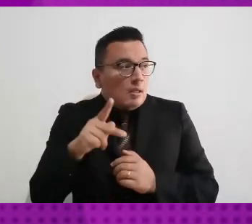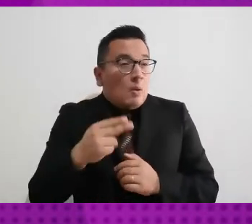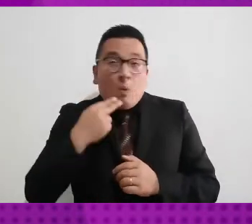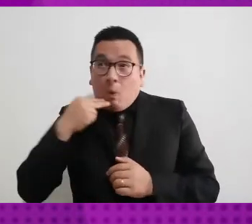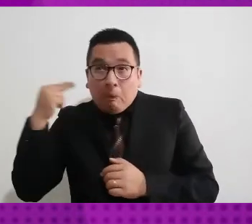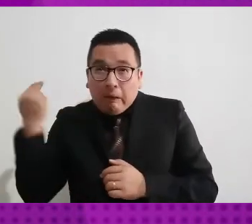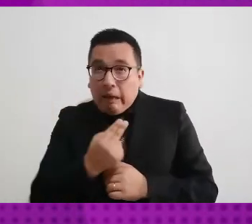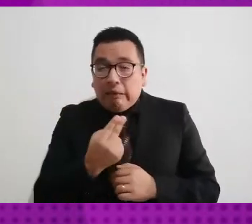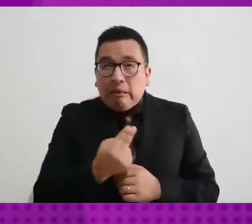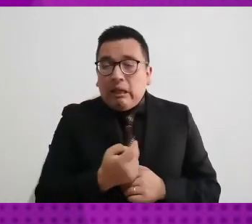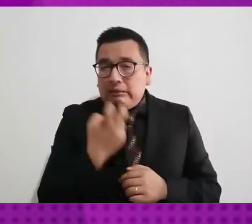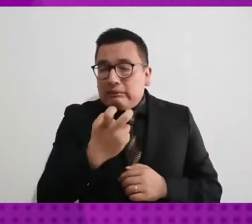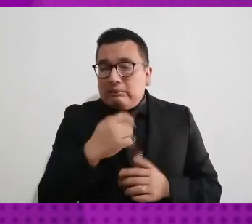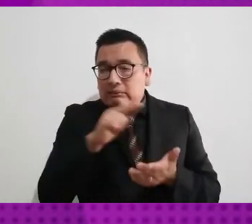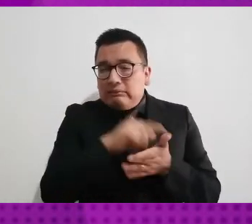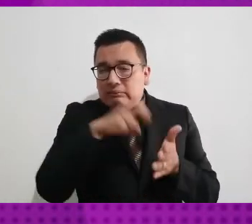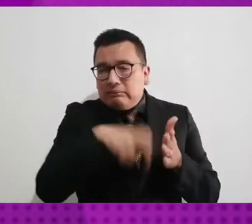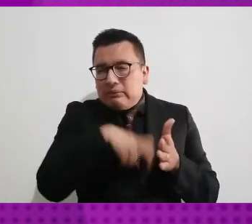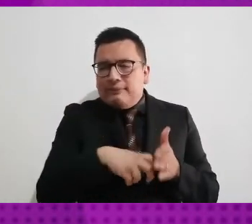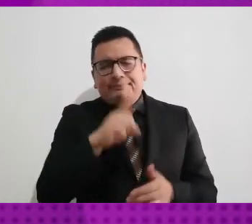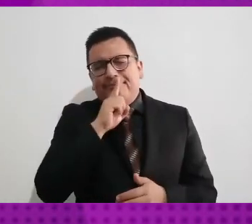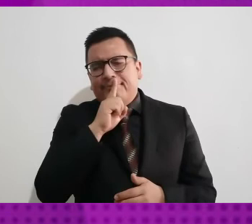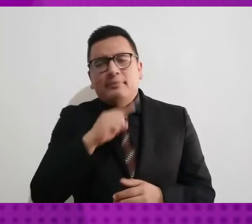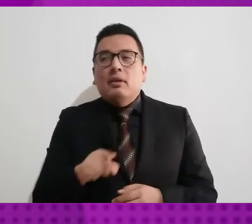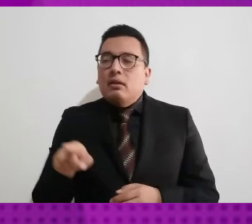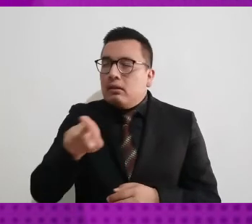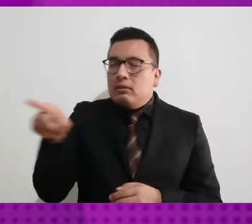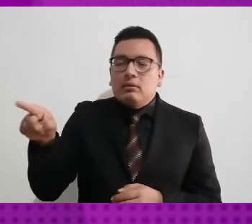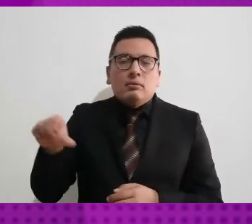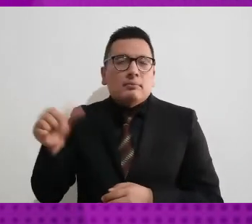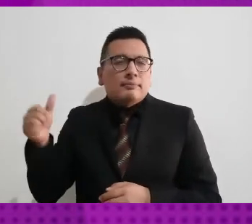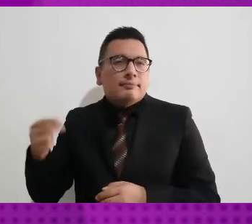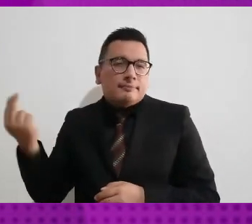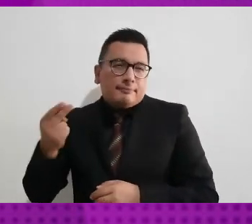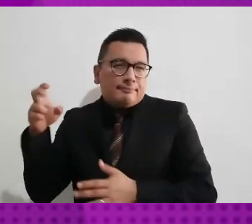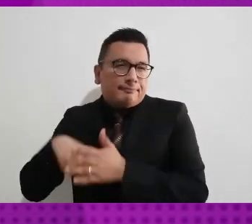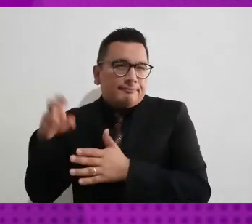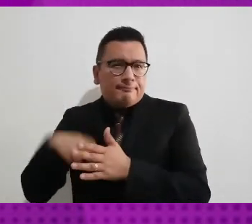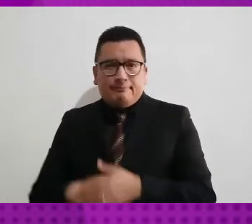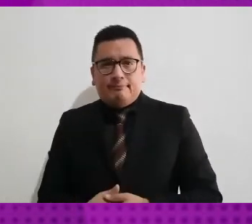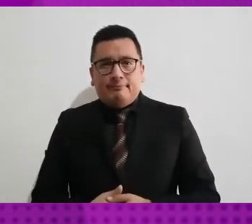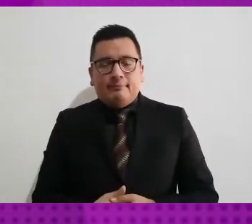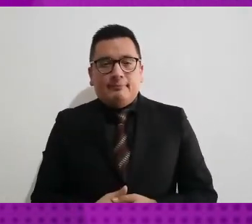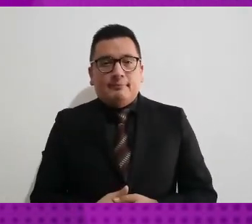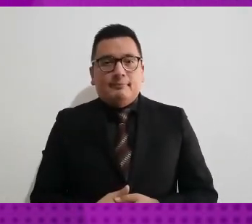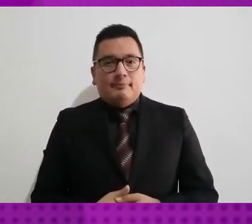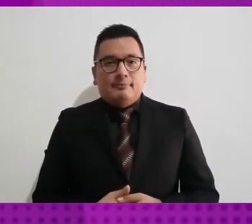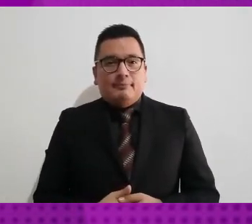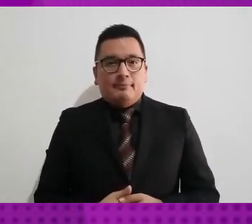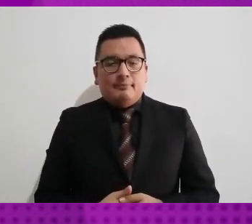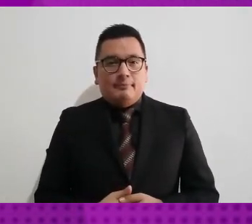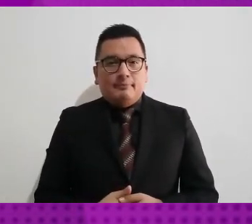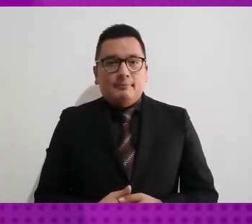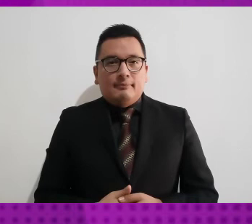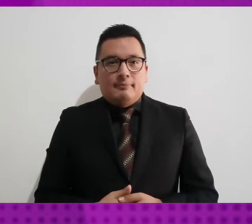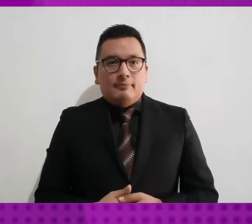debe de estar ahí, sino en otro tipo de temas de la agenda pública de este país.